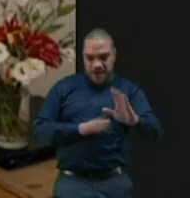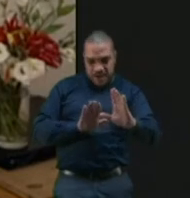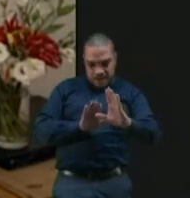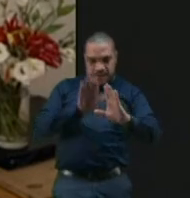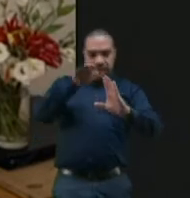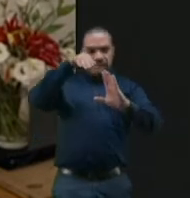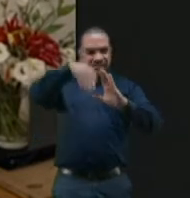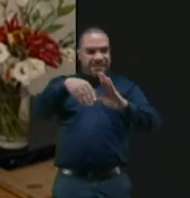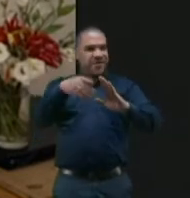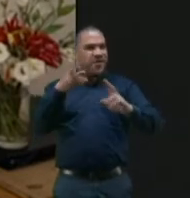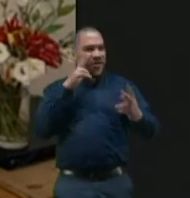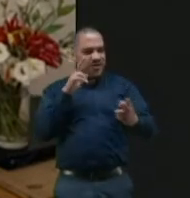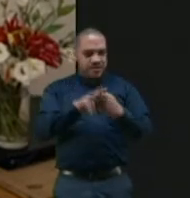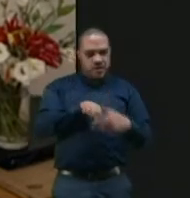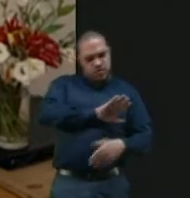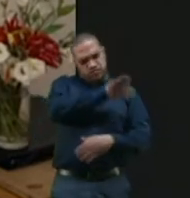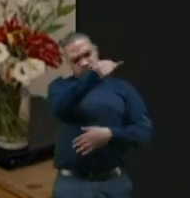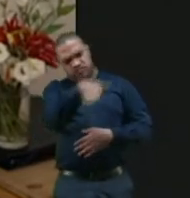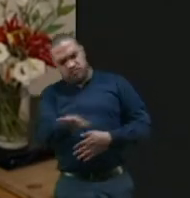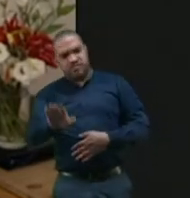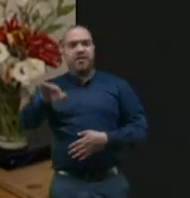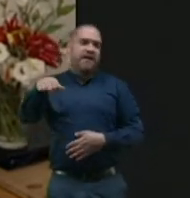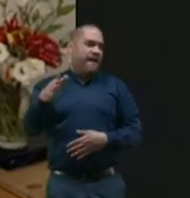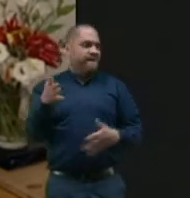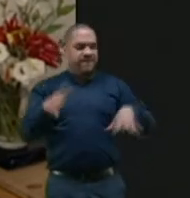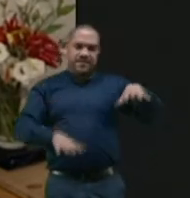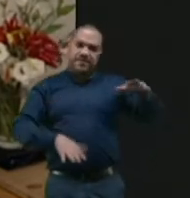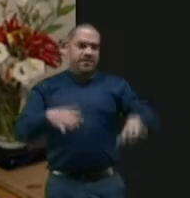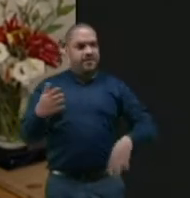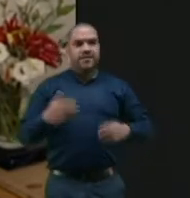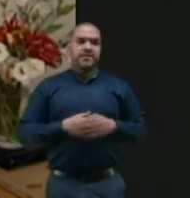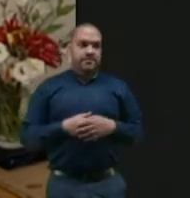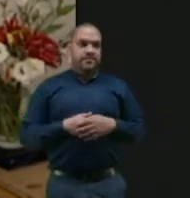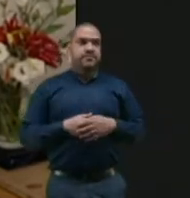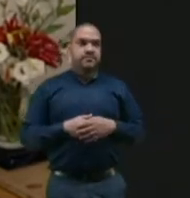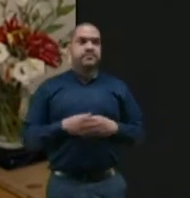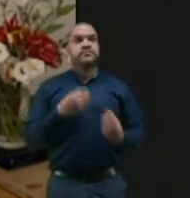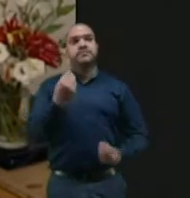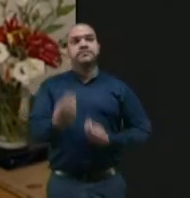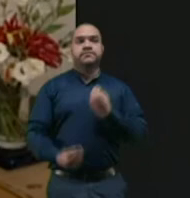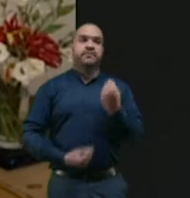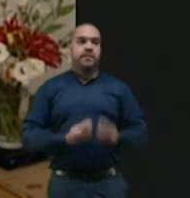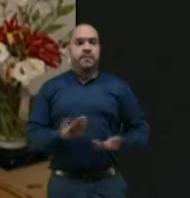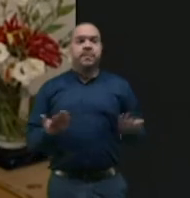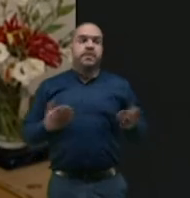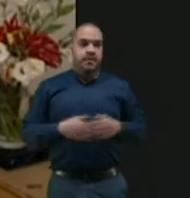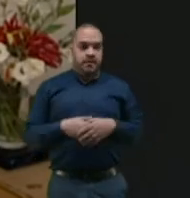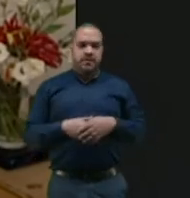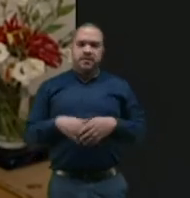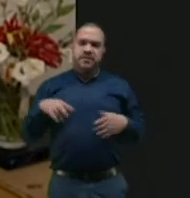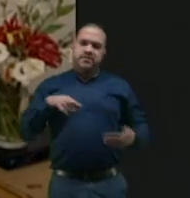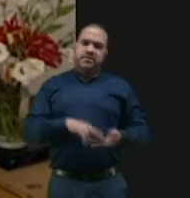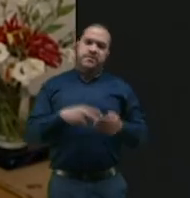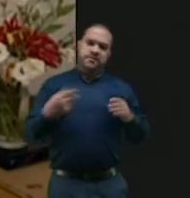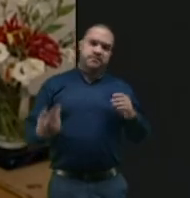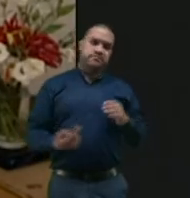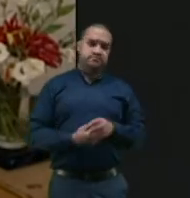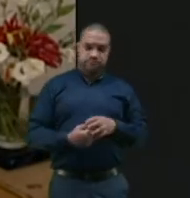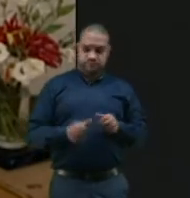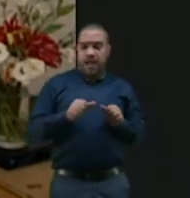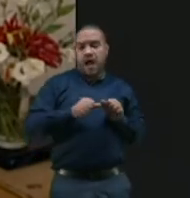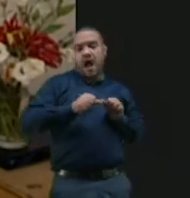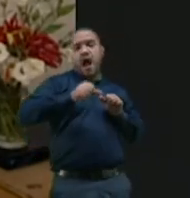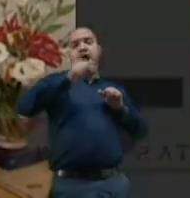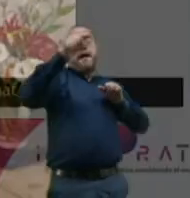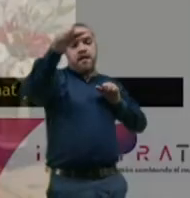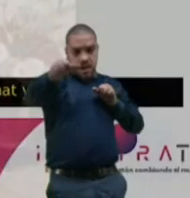Siempre, efectivamente, va a haber un nuevo Starbucks. Entonces, el viaje en sí mismo es un viaje largo y el inicio de esto